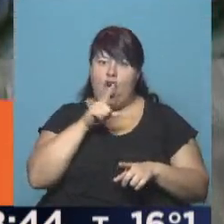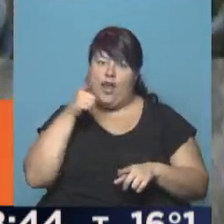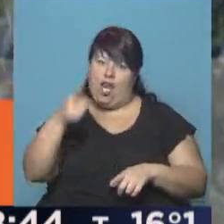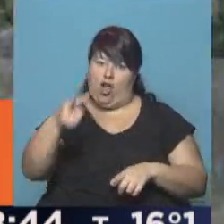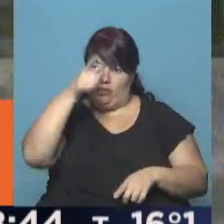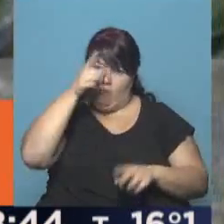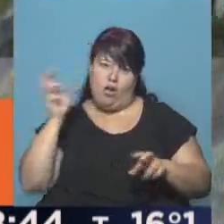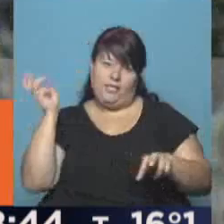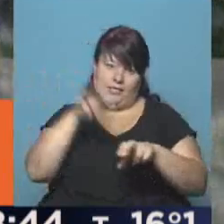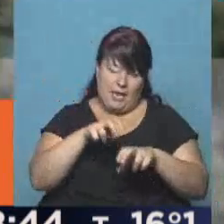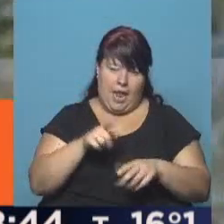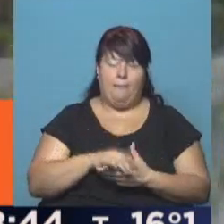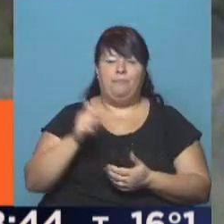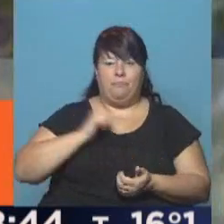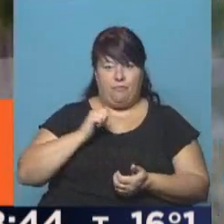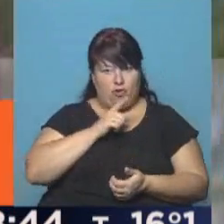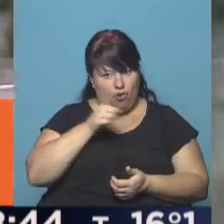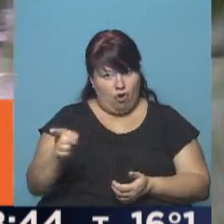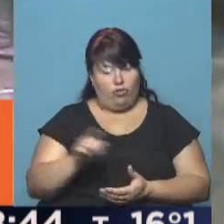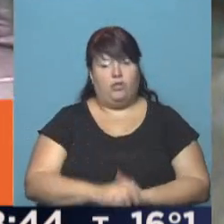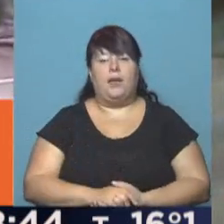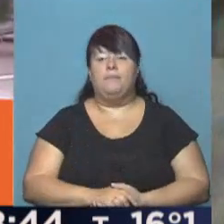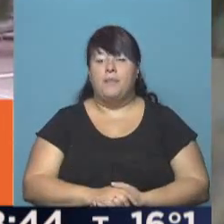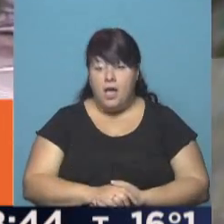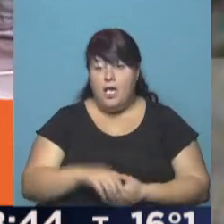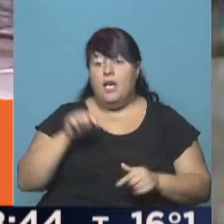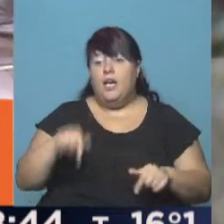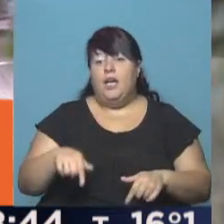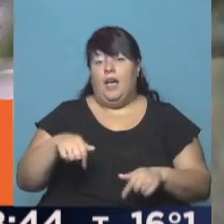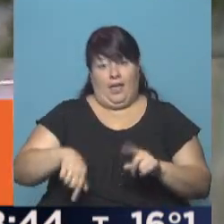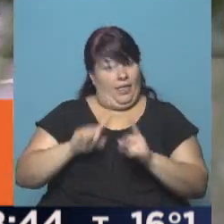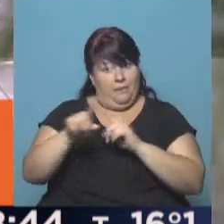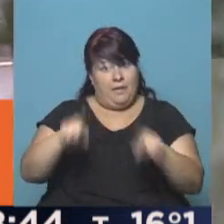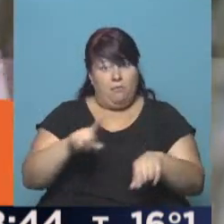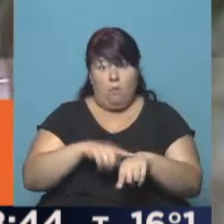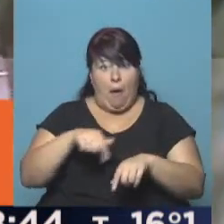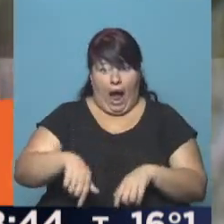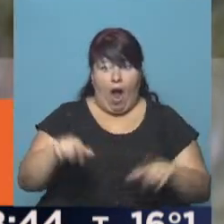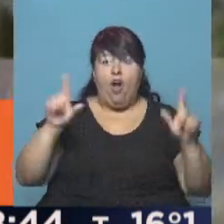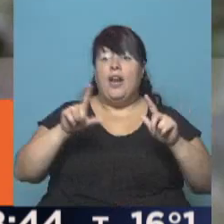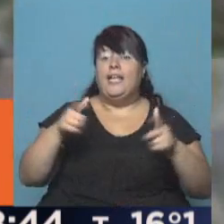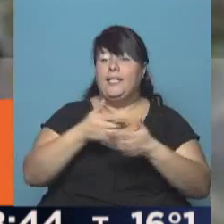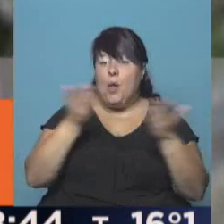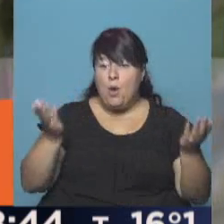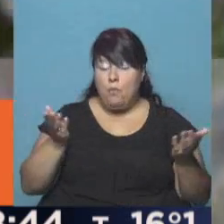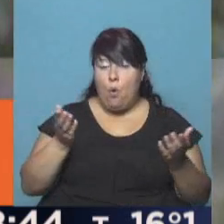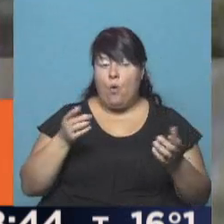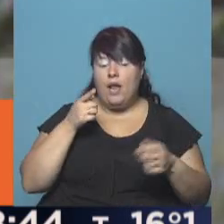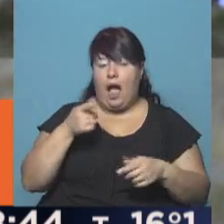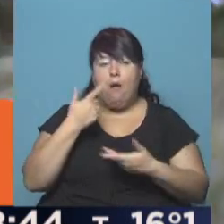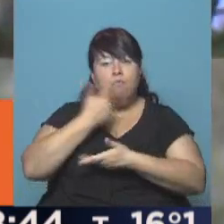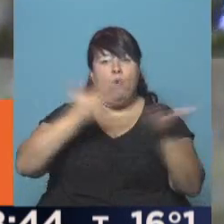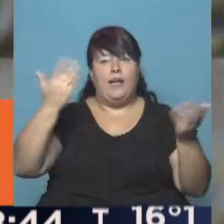de la policía de los gendarmes y estamos llevando en vivo en directo por la televisión pública esto a